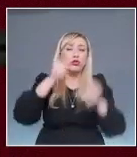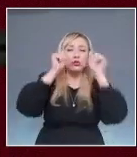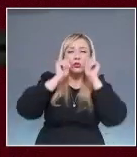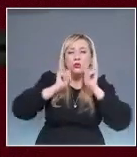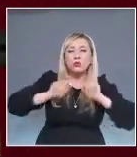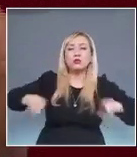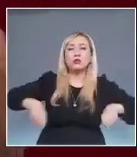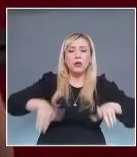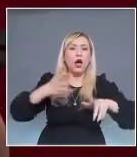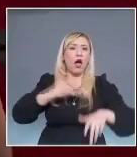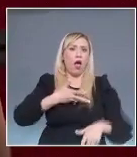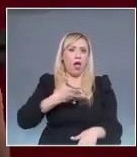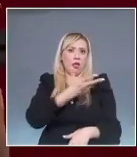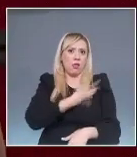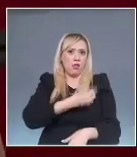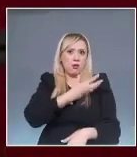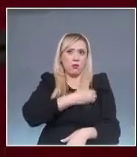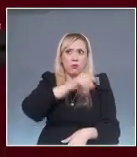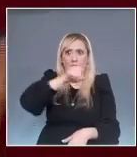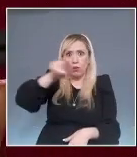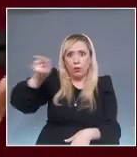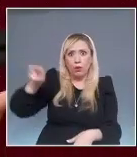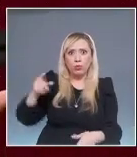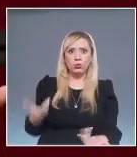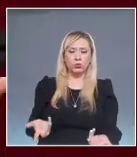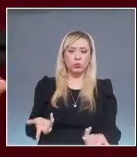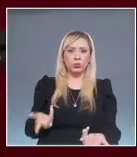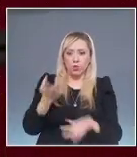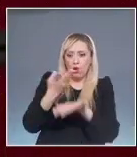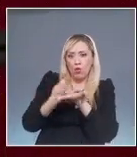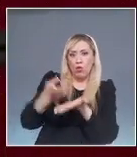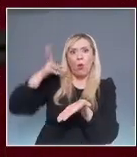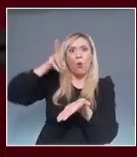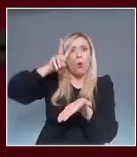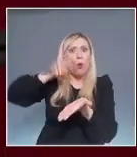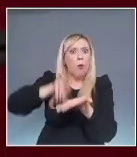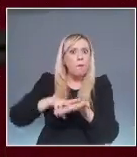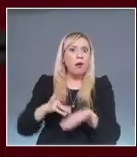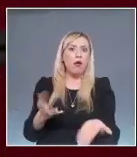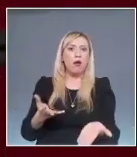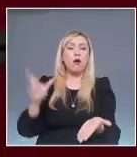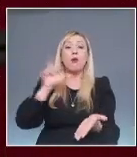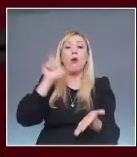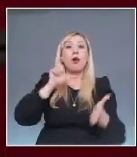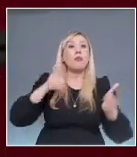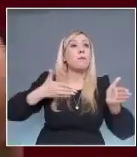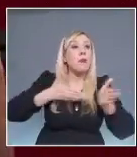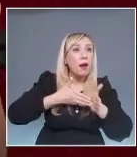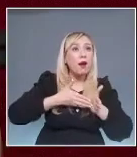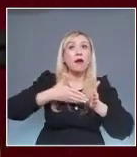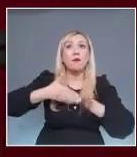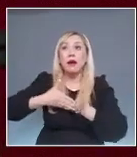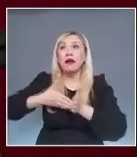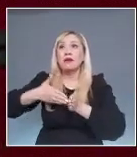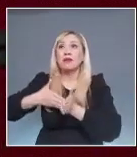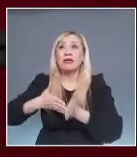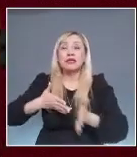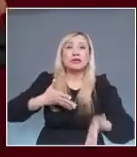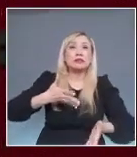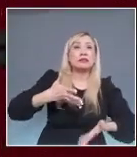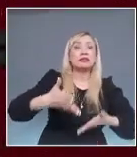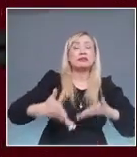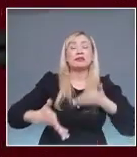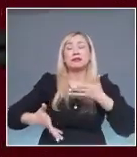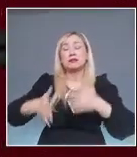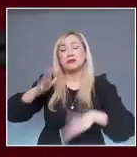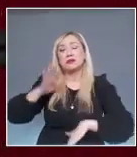que dependiendo de las barreras a las que se enfrenta esta población, pues se